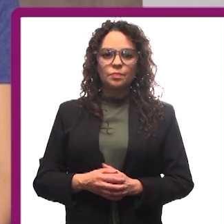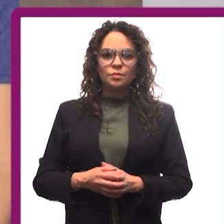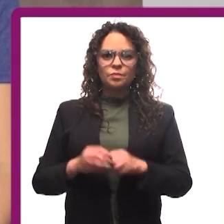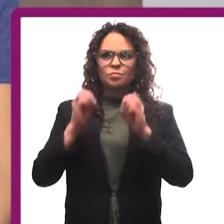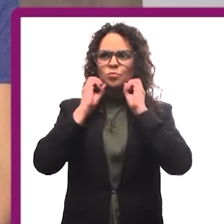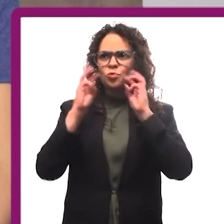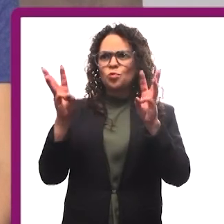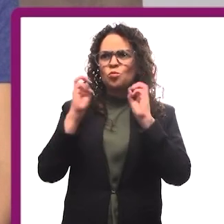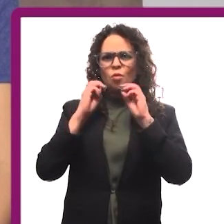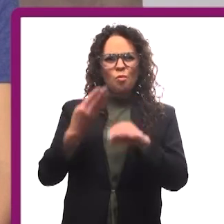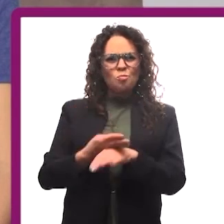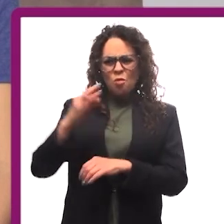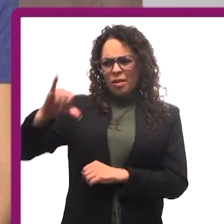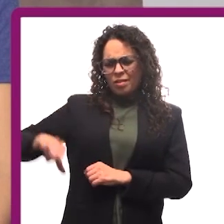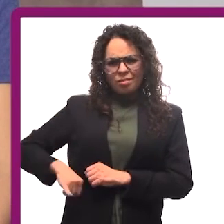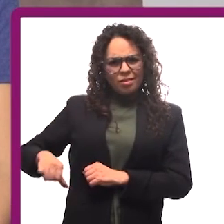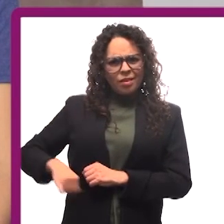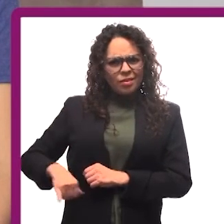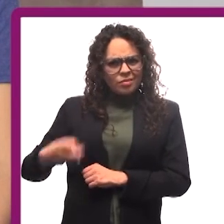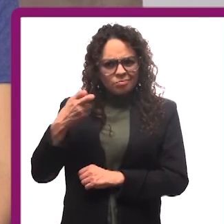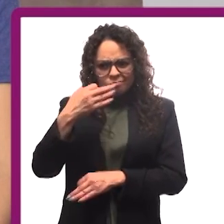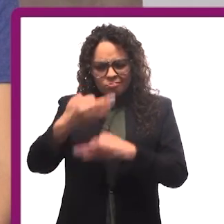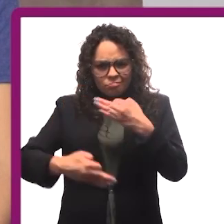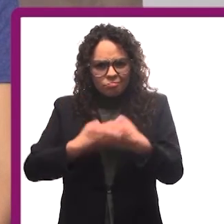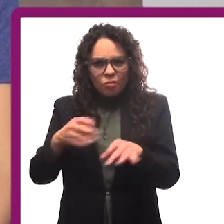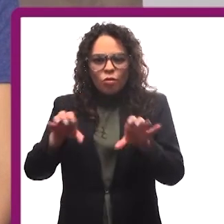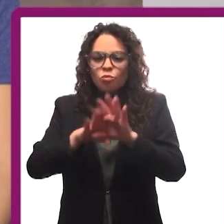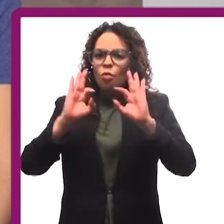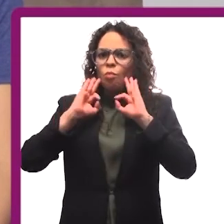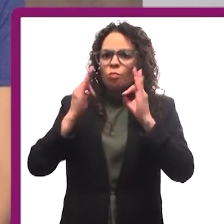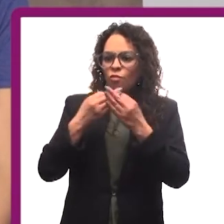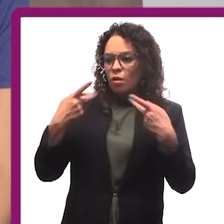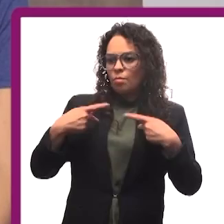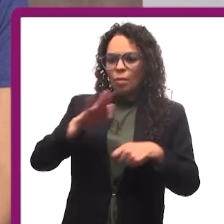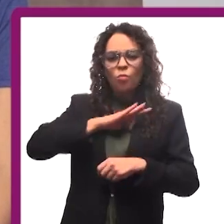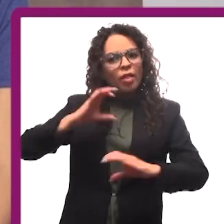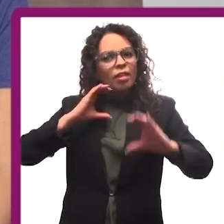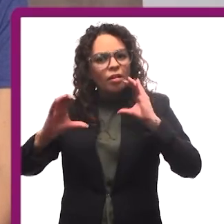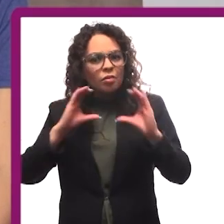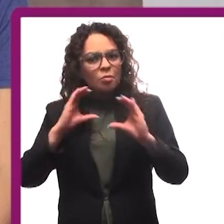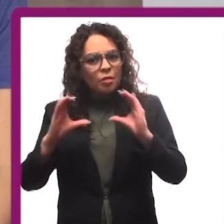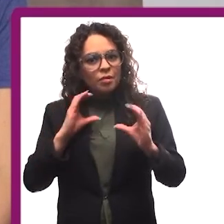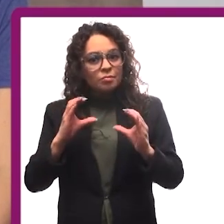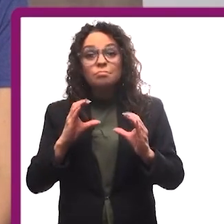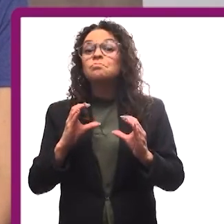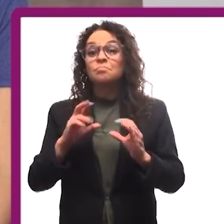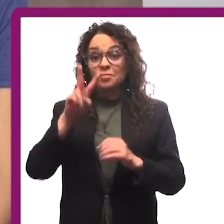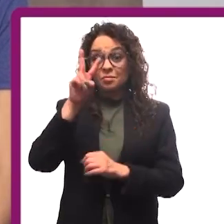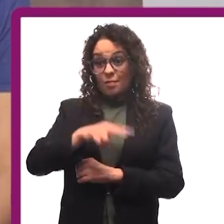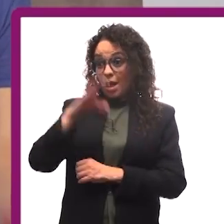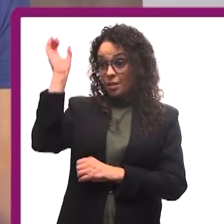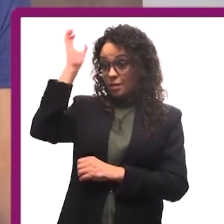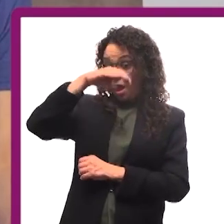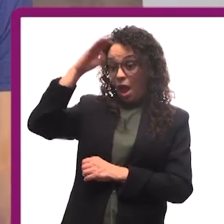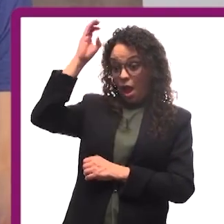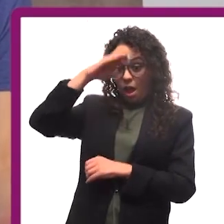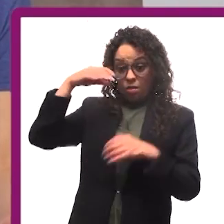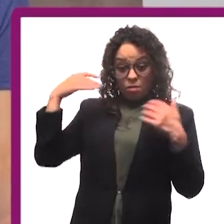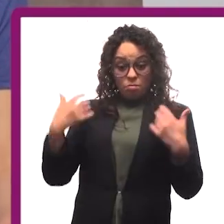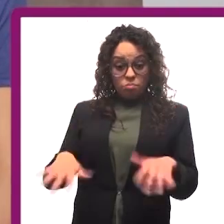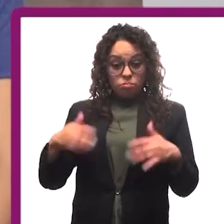¡Guau! Qué interesante es todo esto de la forma que tenemos las personas para comunicarnos. Toda una ciencia. Y también